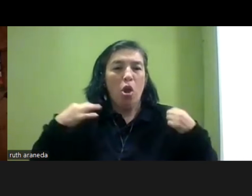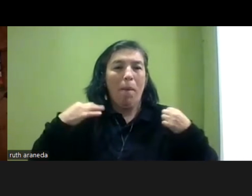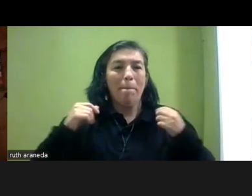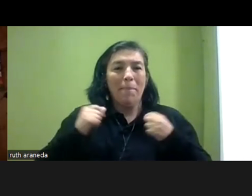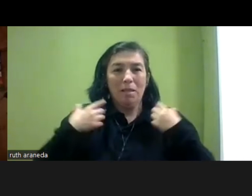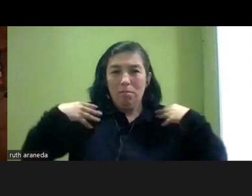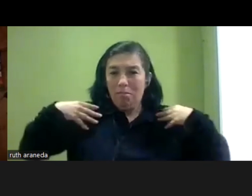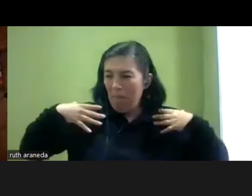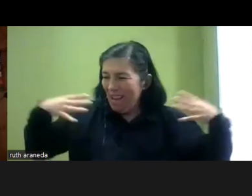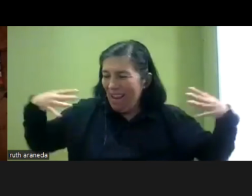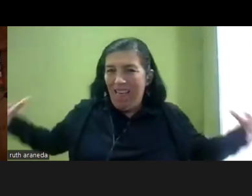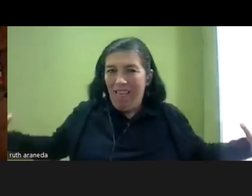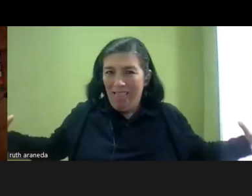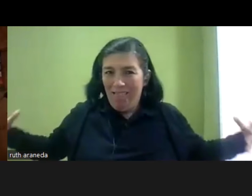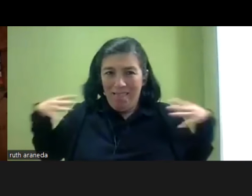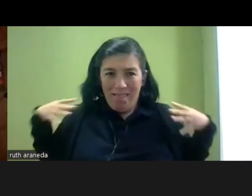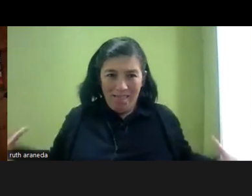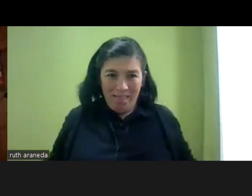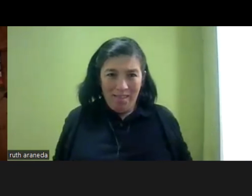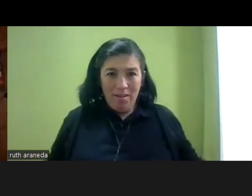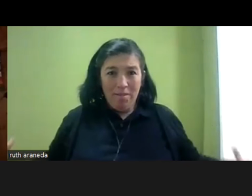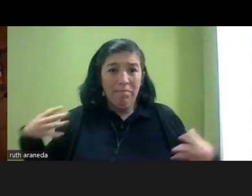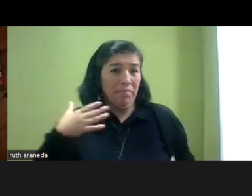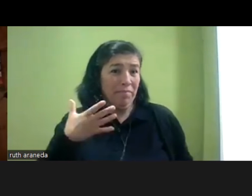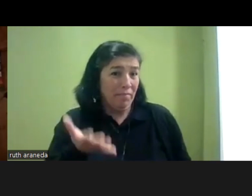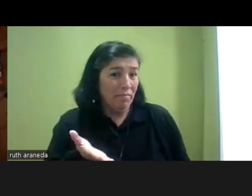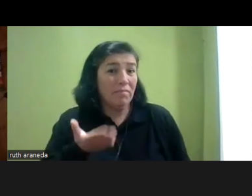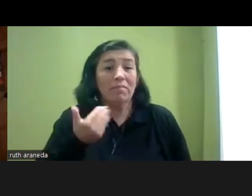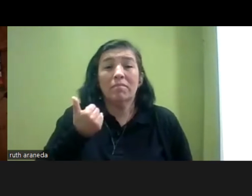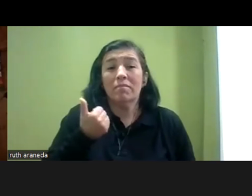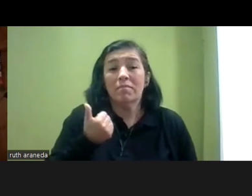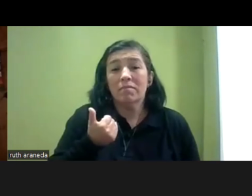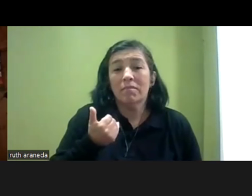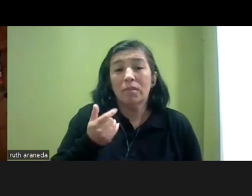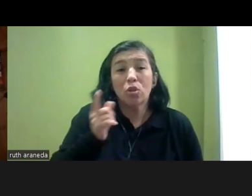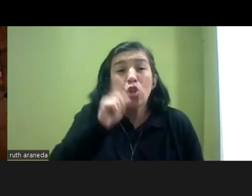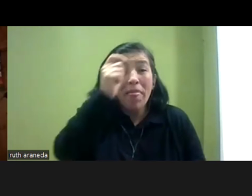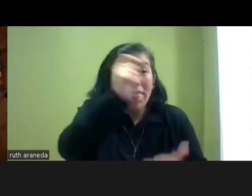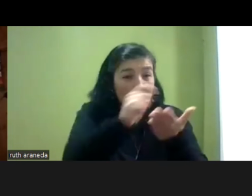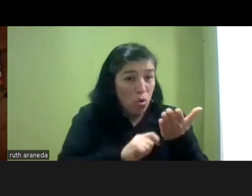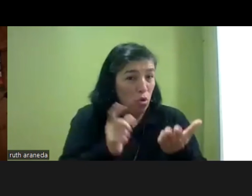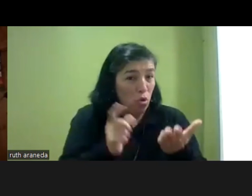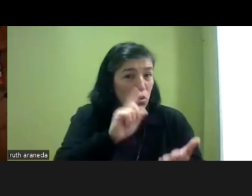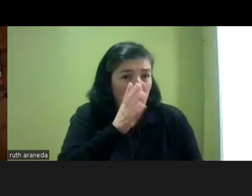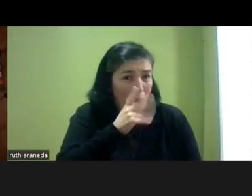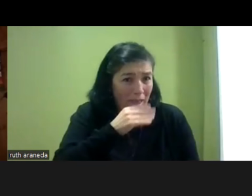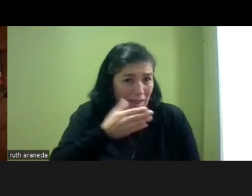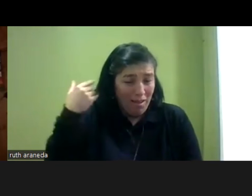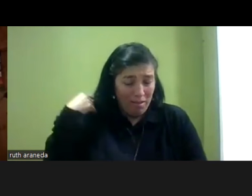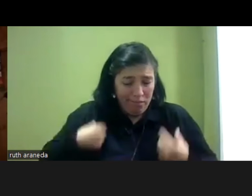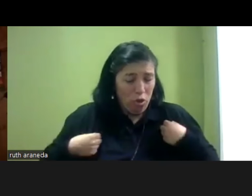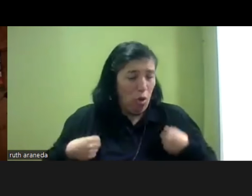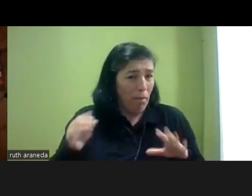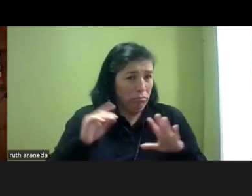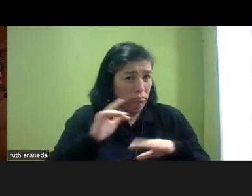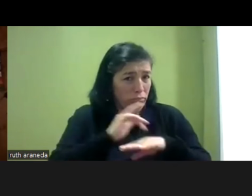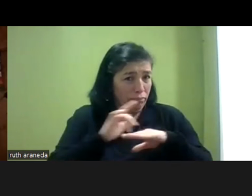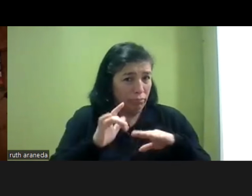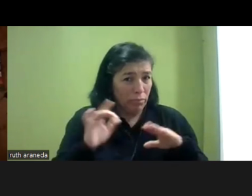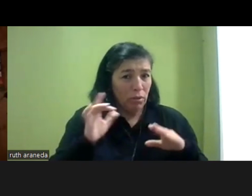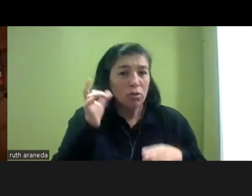abanico o túnicas que ya tienen, no diseños, diseños no hay en las túnicas, los diseños